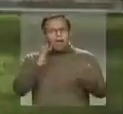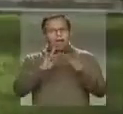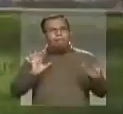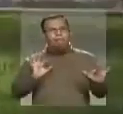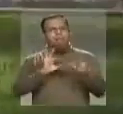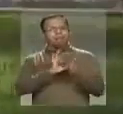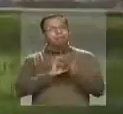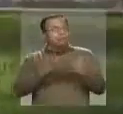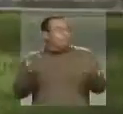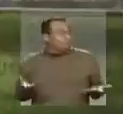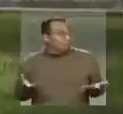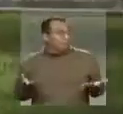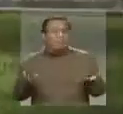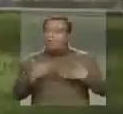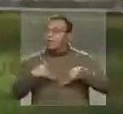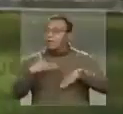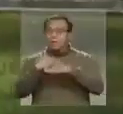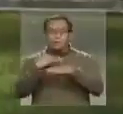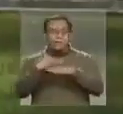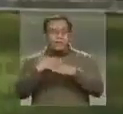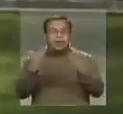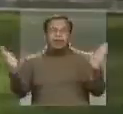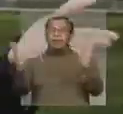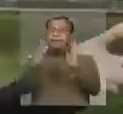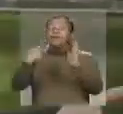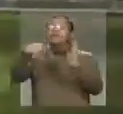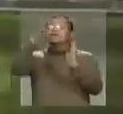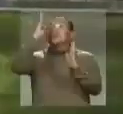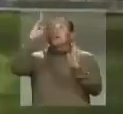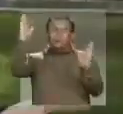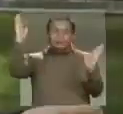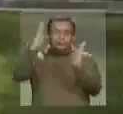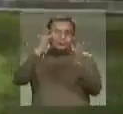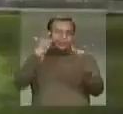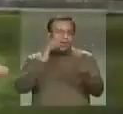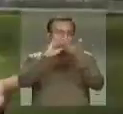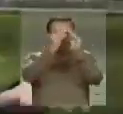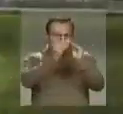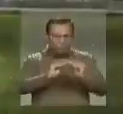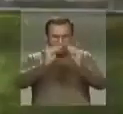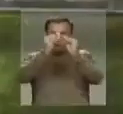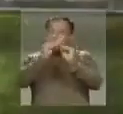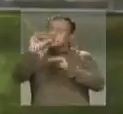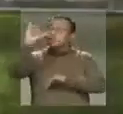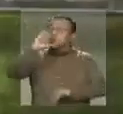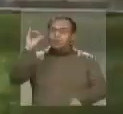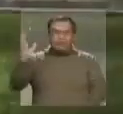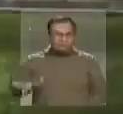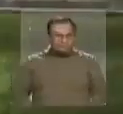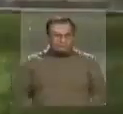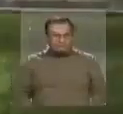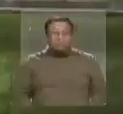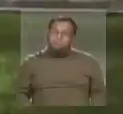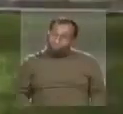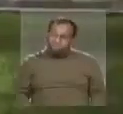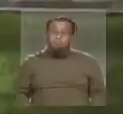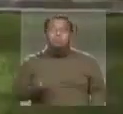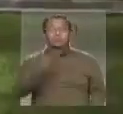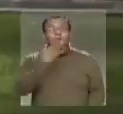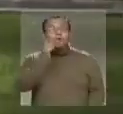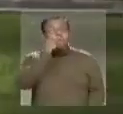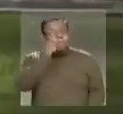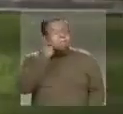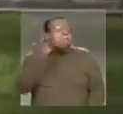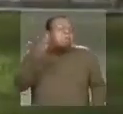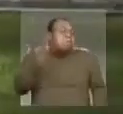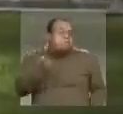que somos iguales delante de los ojos de Dios, digamos así, nos hizo a su imagen y semejanza, que tenemos un color tal